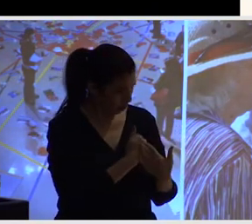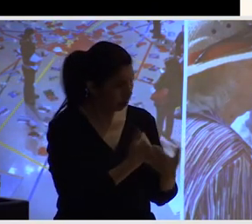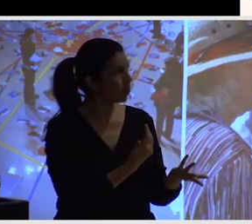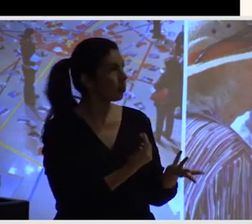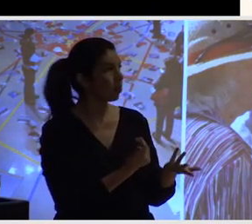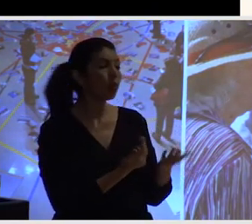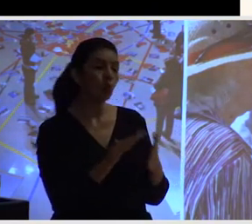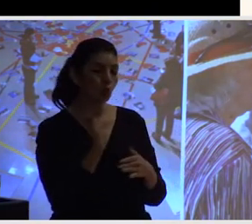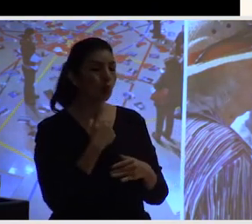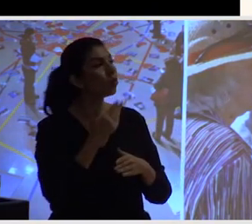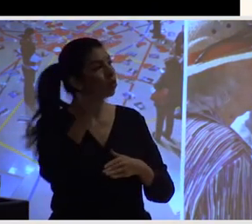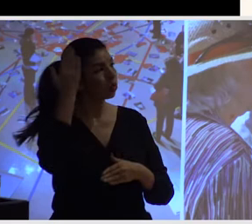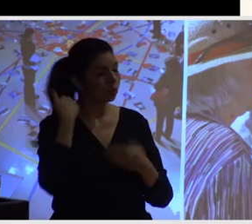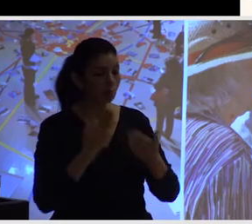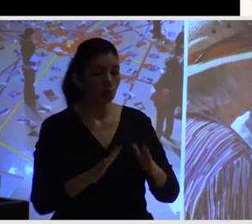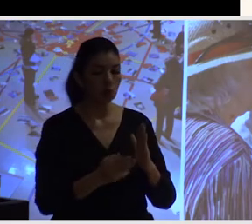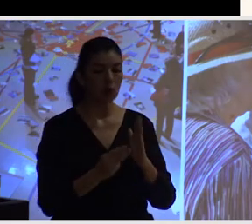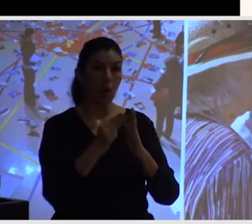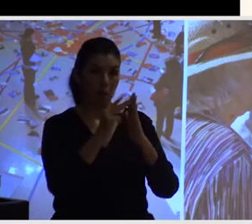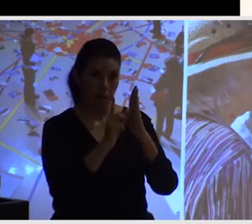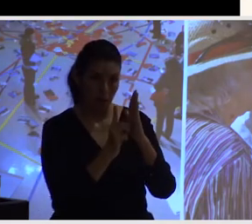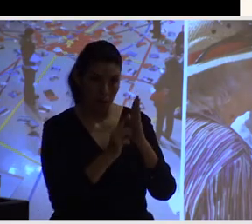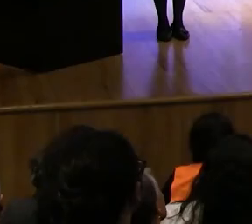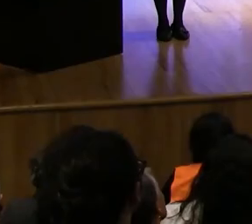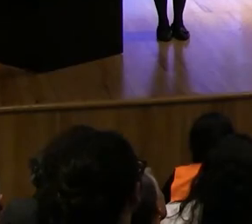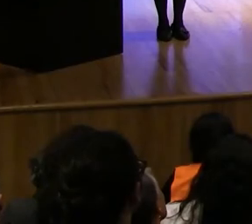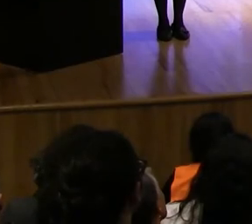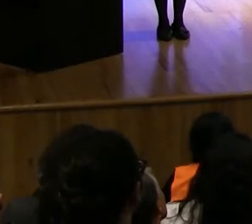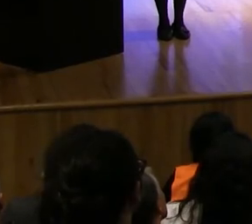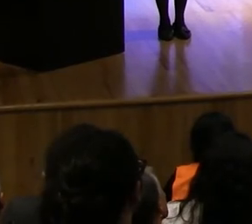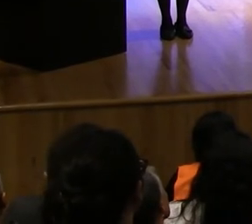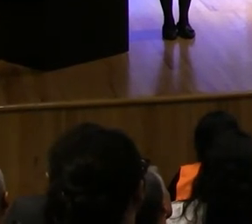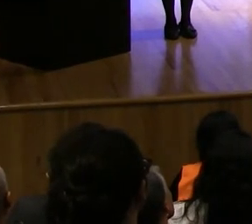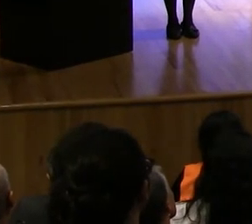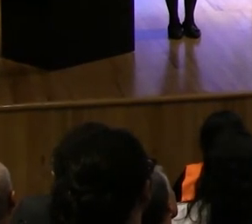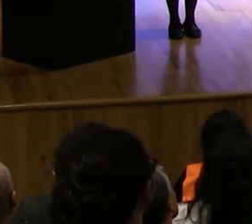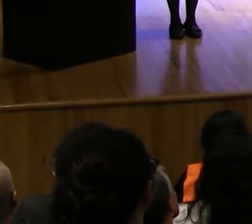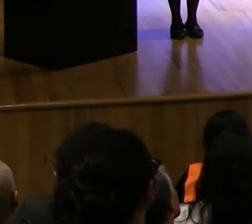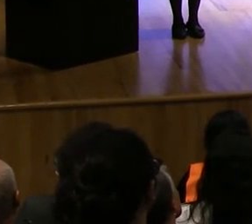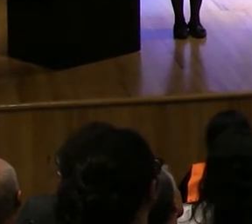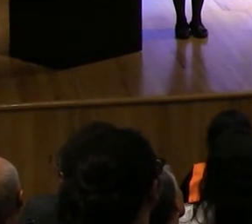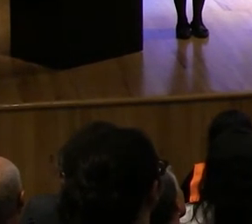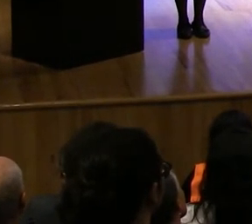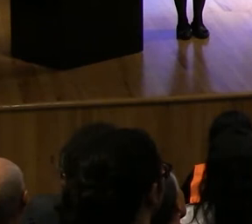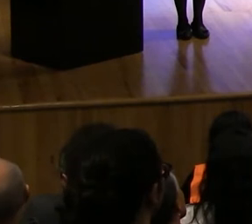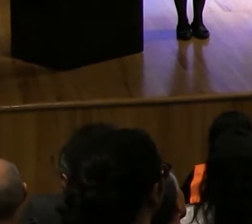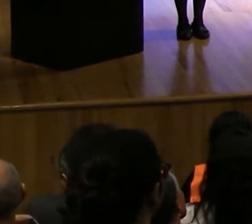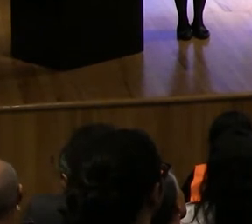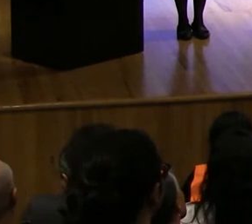empezar un proceso de participación del cual nosotros nos encontramos